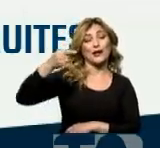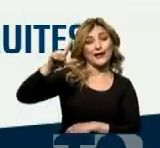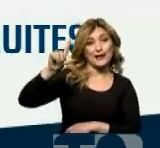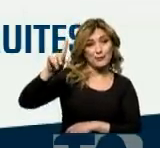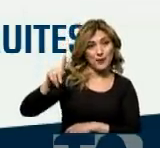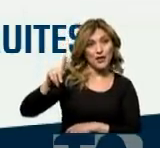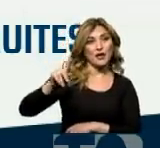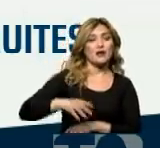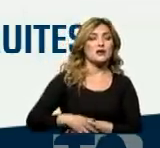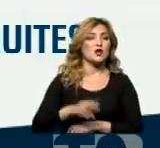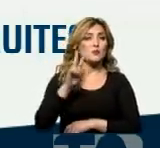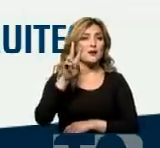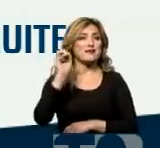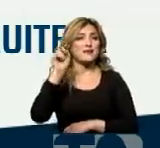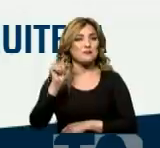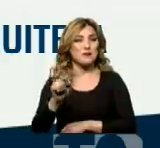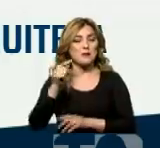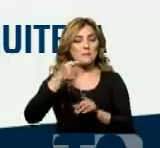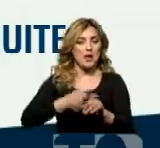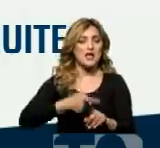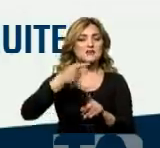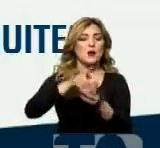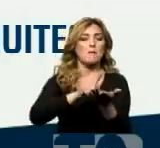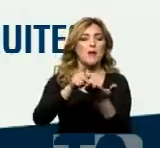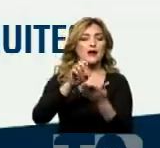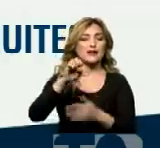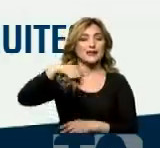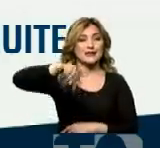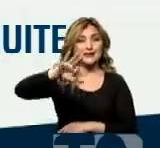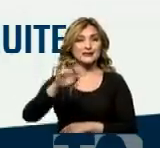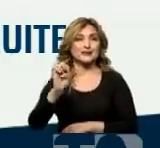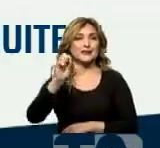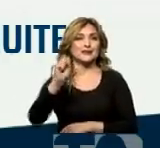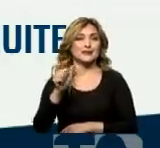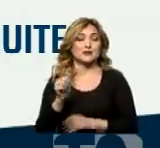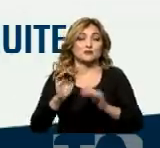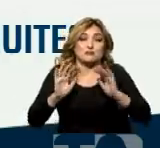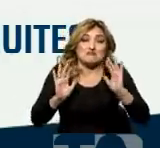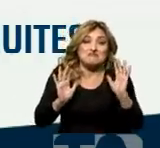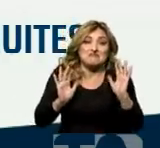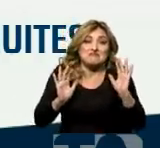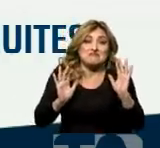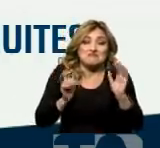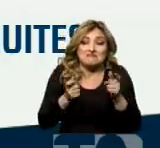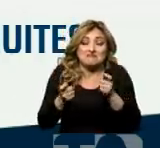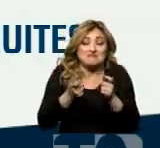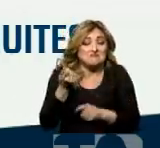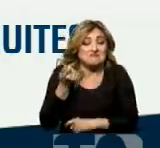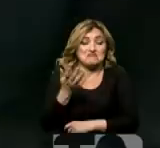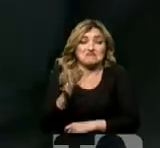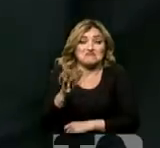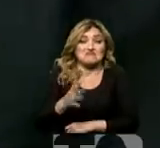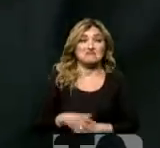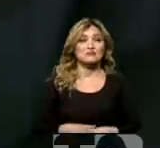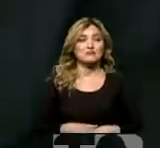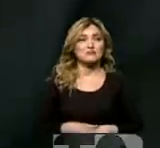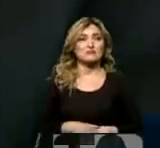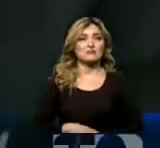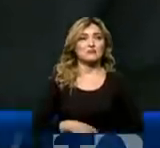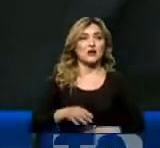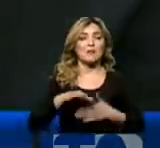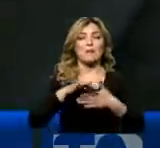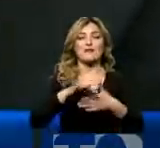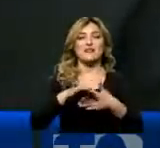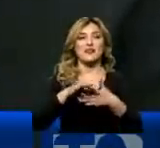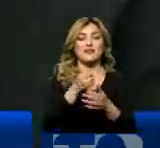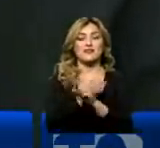consorcio GLP y $20,000 mensuales de Quitesa, pero aseguró que él no sabía ni manejaba aquello. Aún está pendiente la